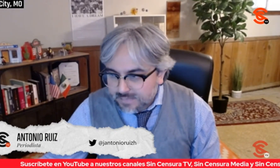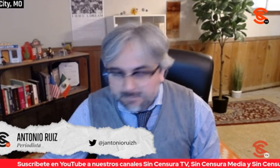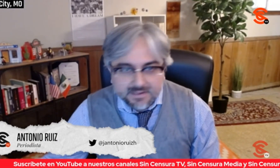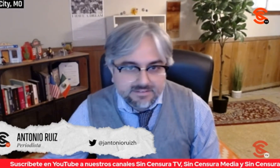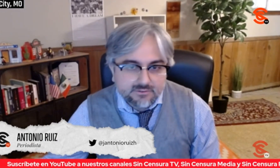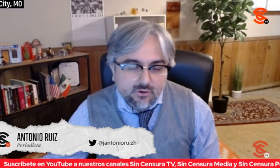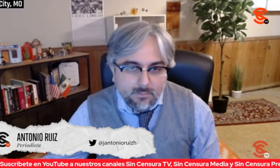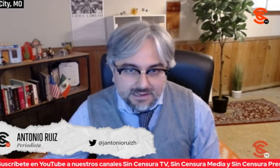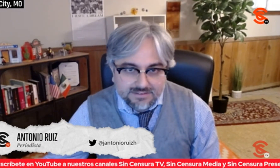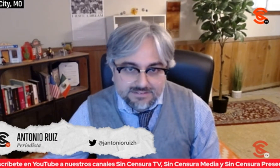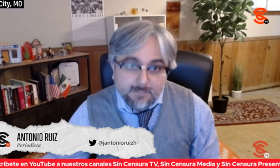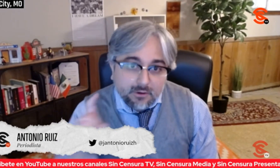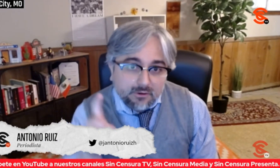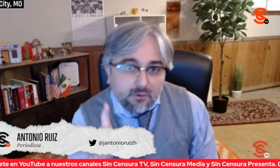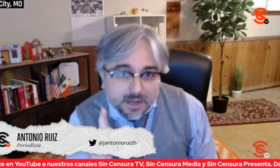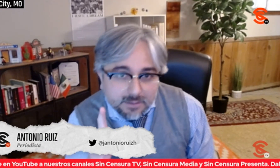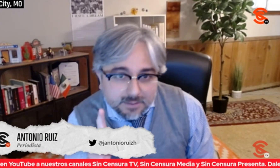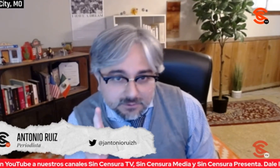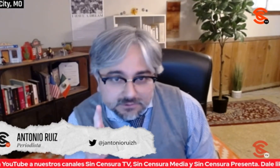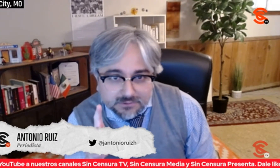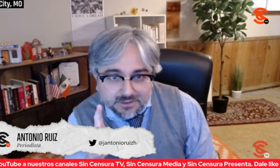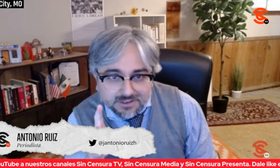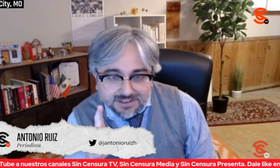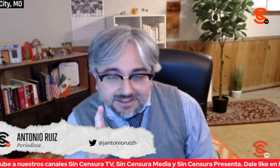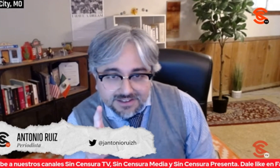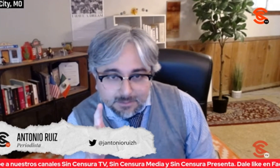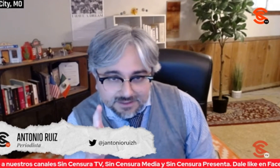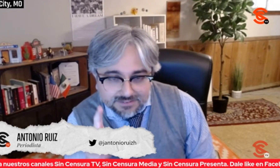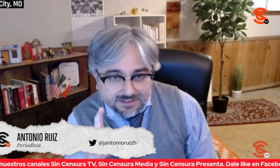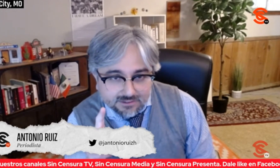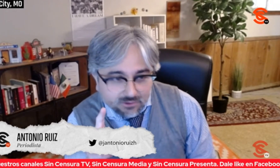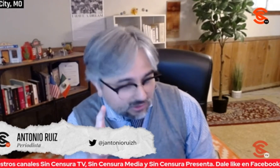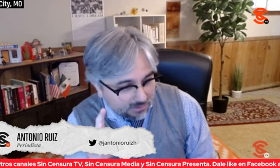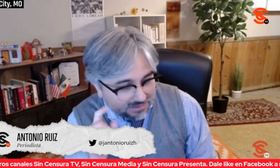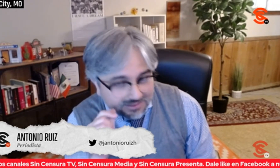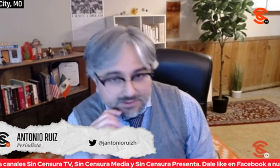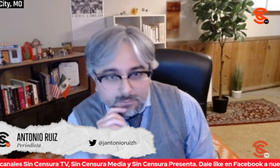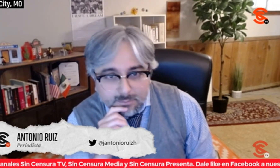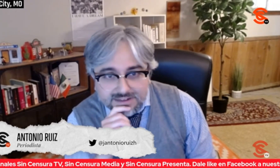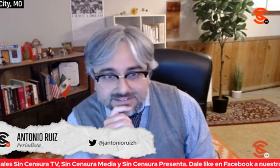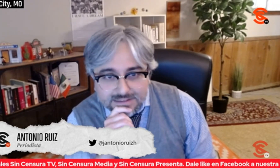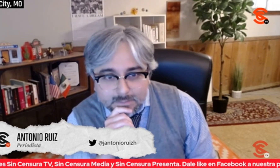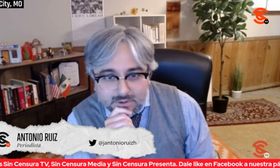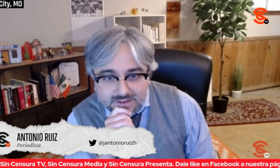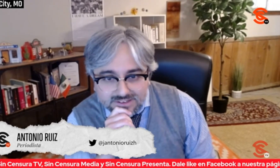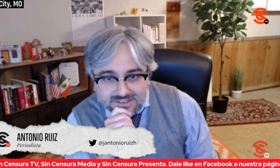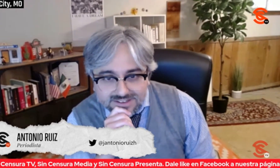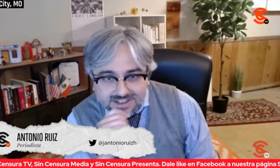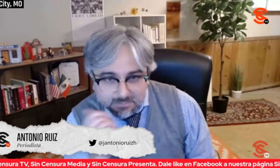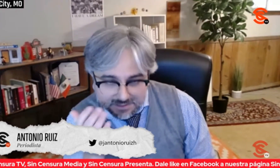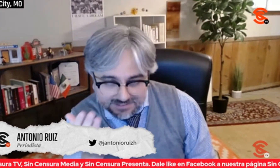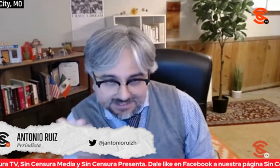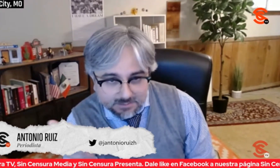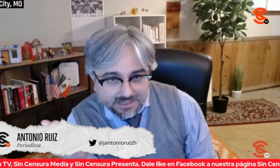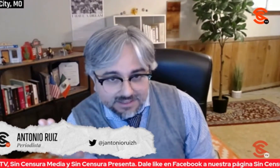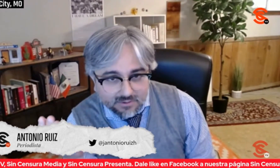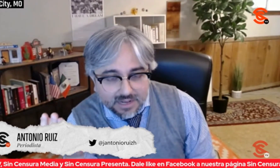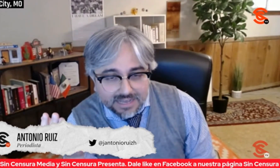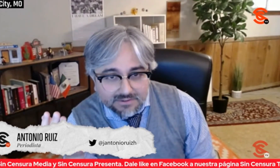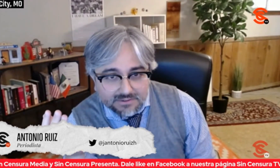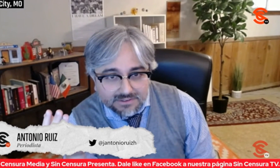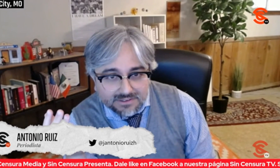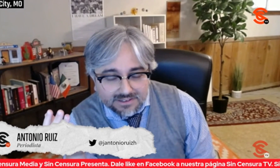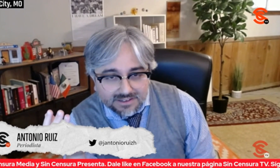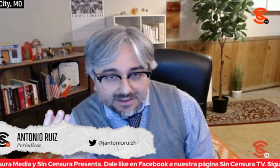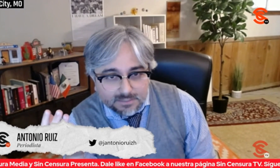al parecer en su convalecencia por coronavirus al parecer no Solamente le dieron Paracetamol al parecer también le